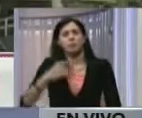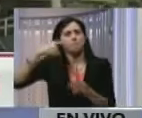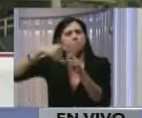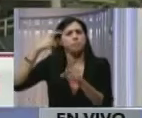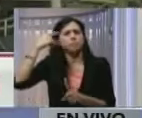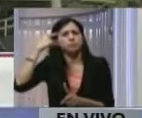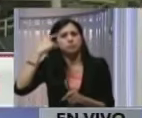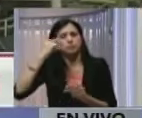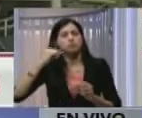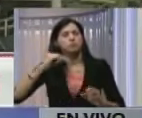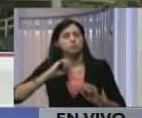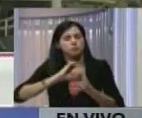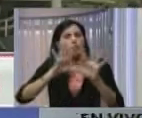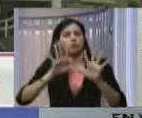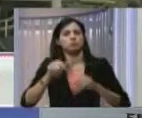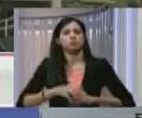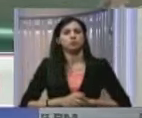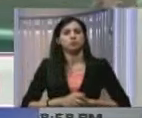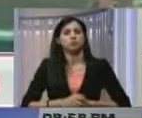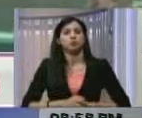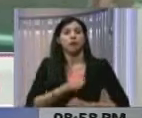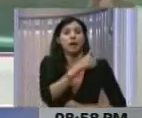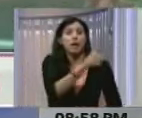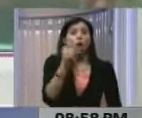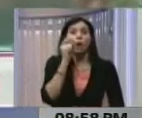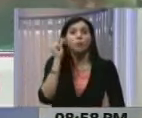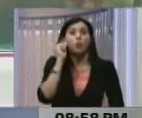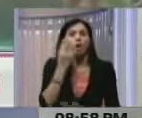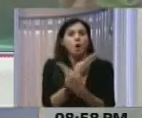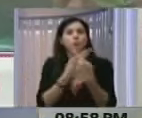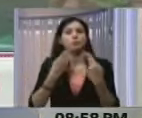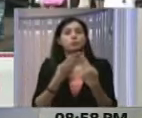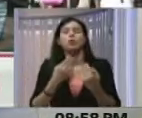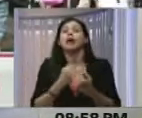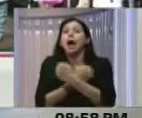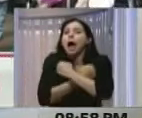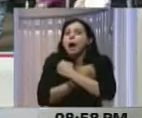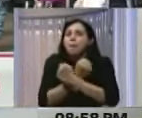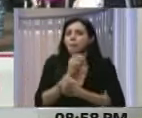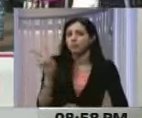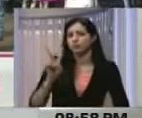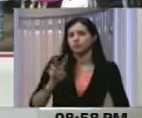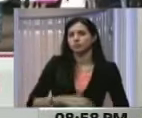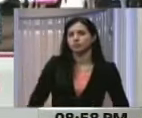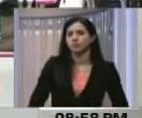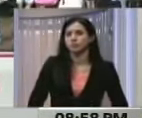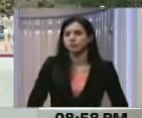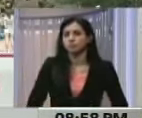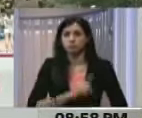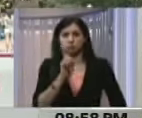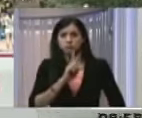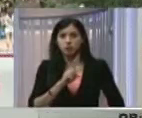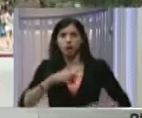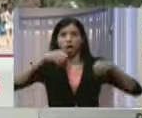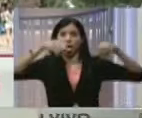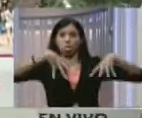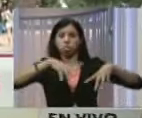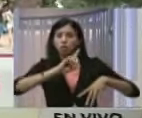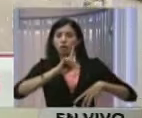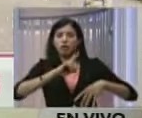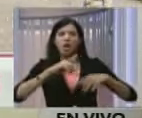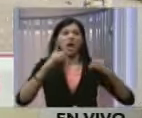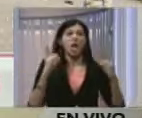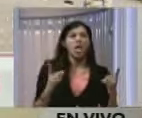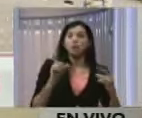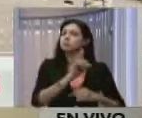la claridad de millones de hombres y mujeres de esta patria que amamos a Venezuela y que no nos vamos a rendir.